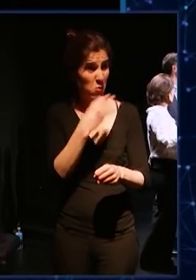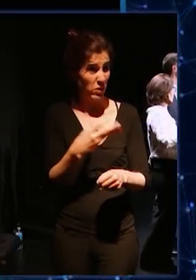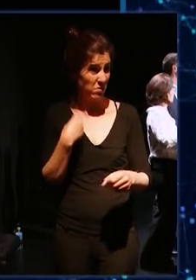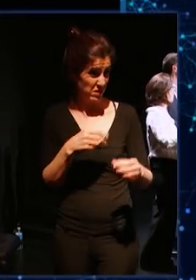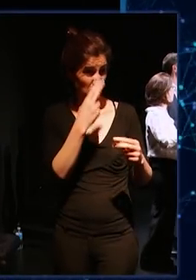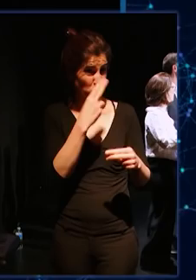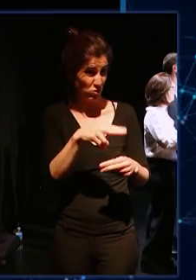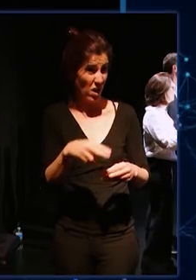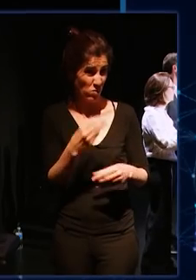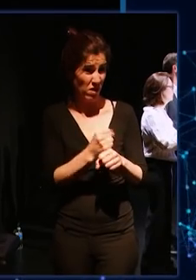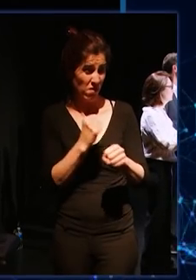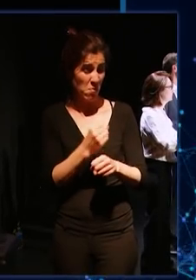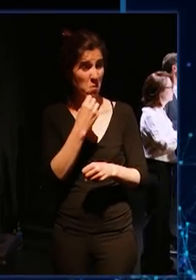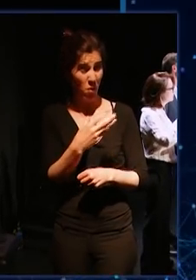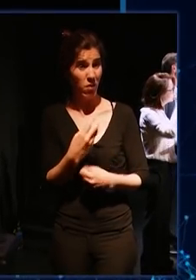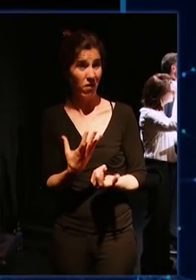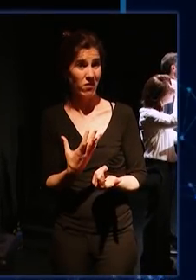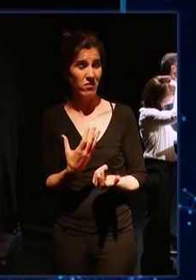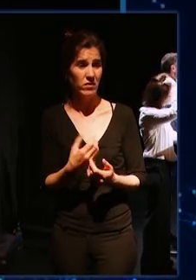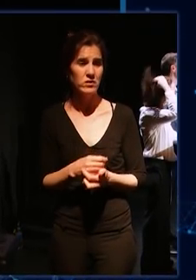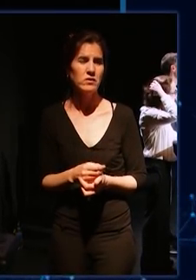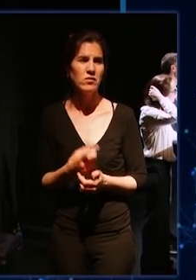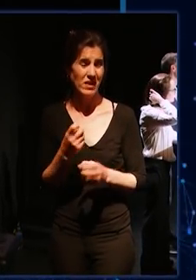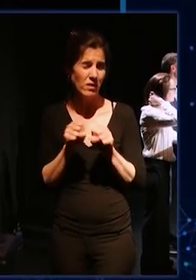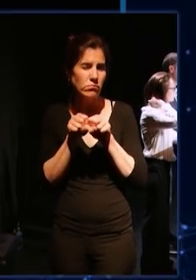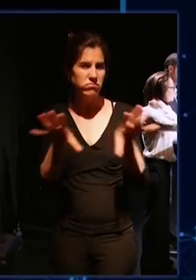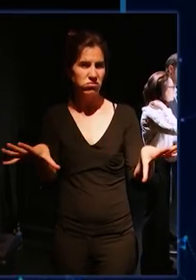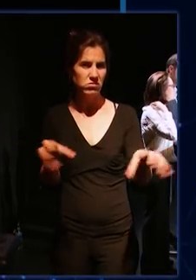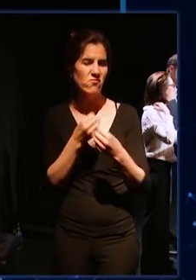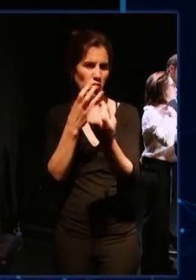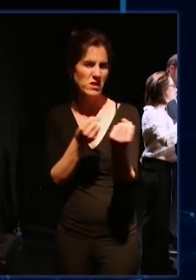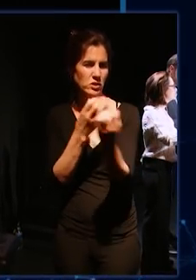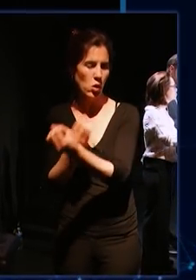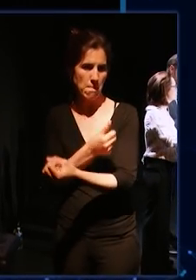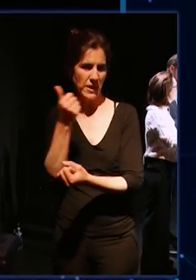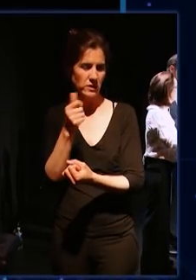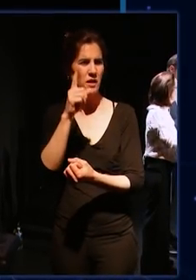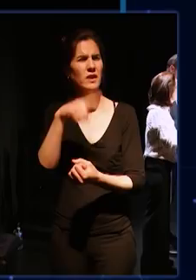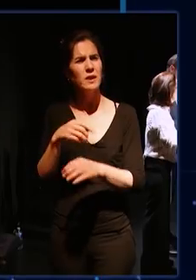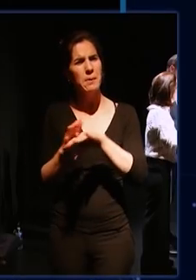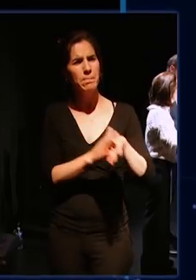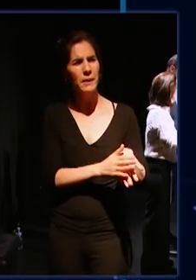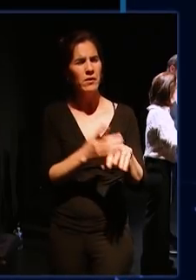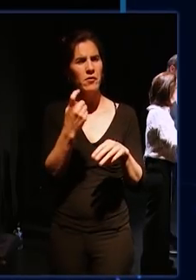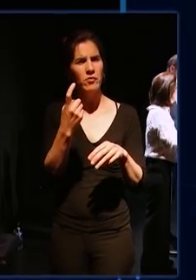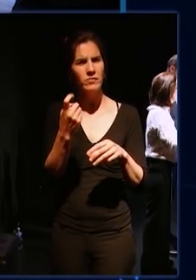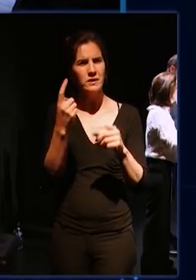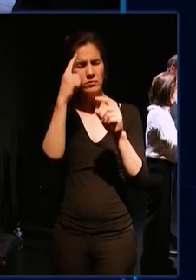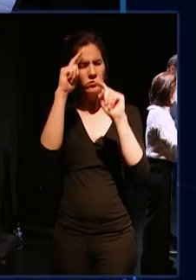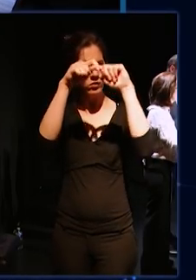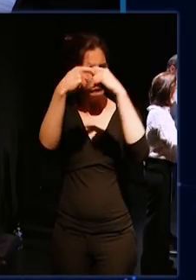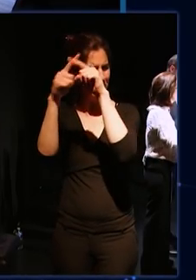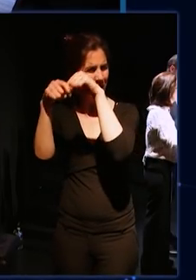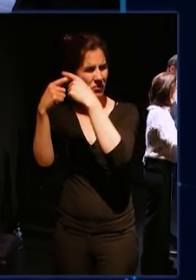museo. Luego, tenemos que repensar, tenemos que hacer una reflexión colectiva entre todos de la